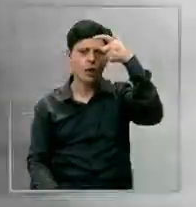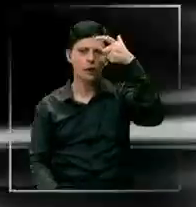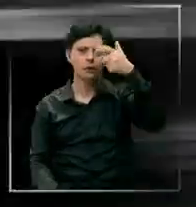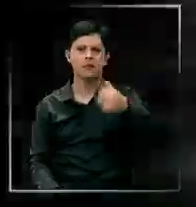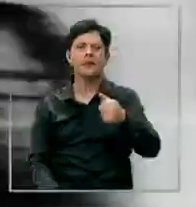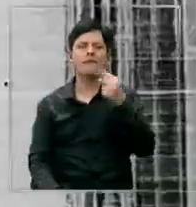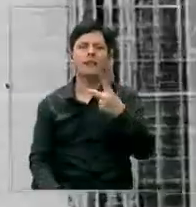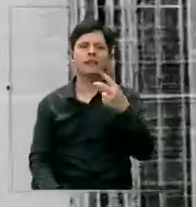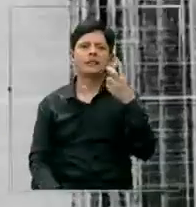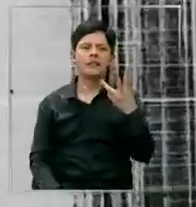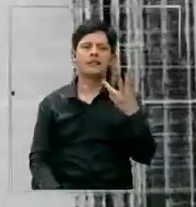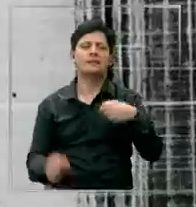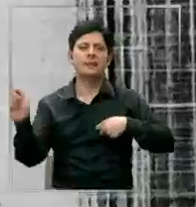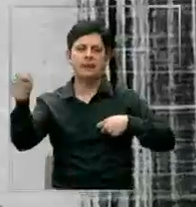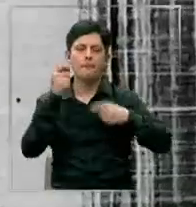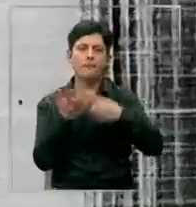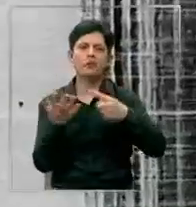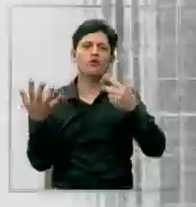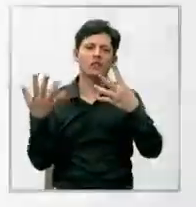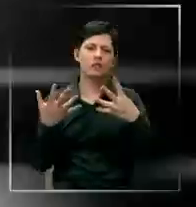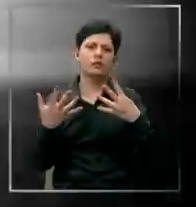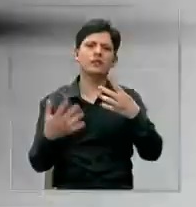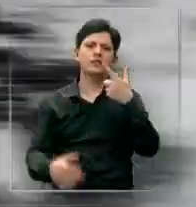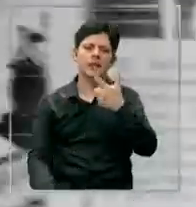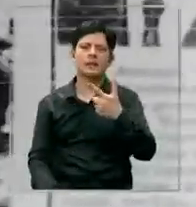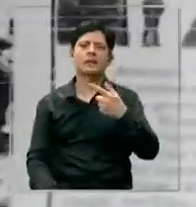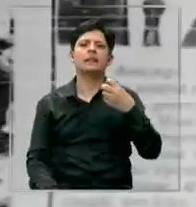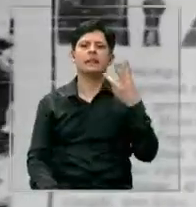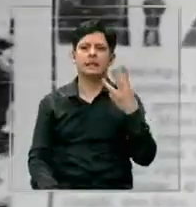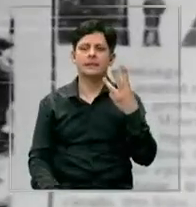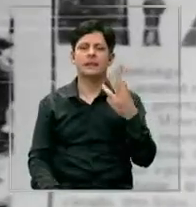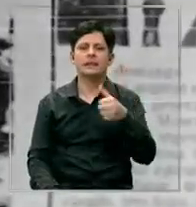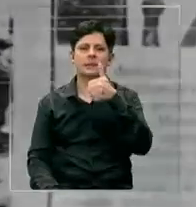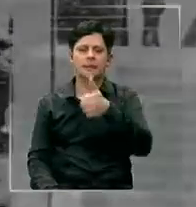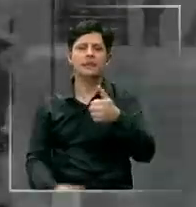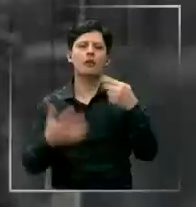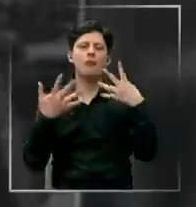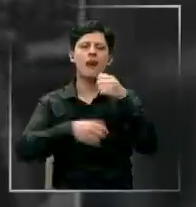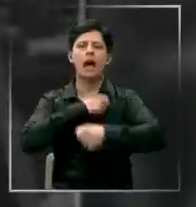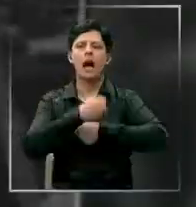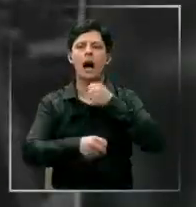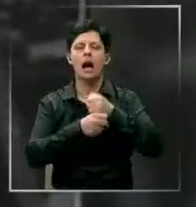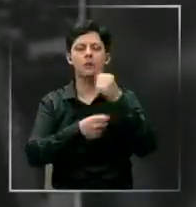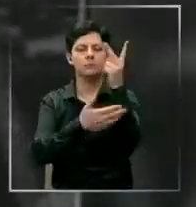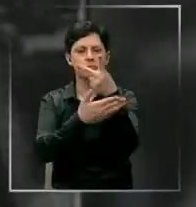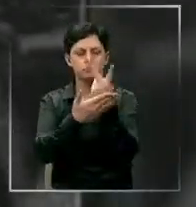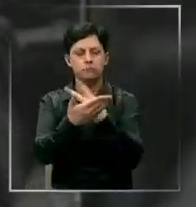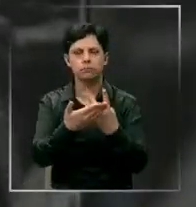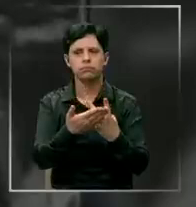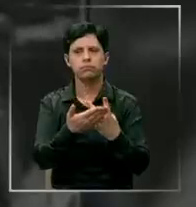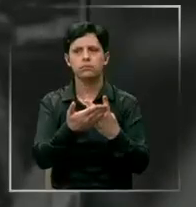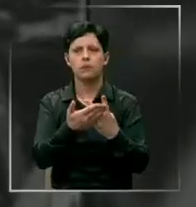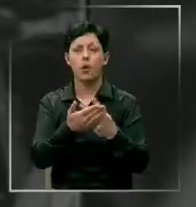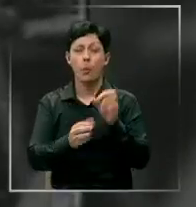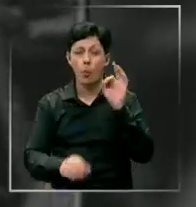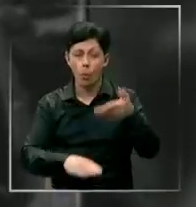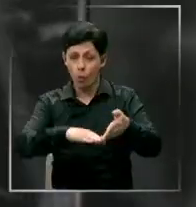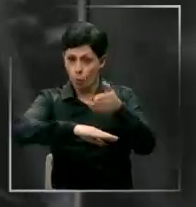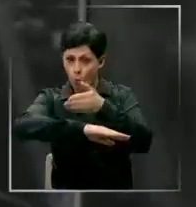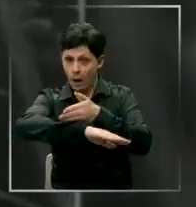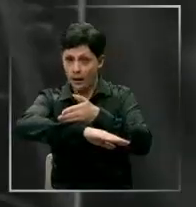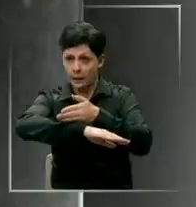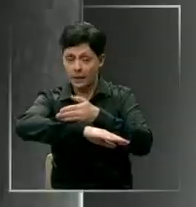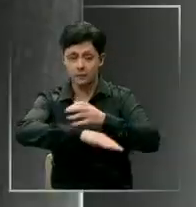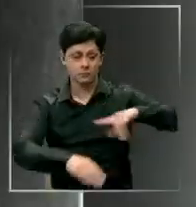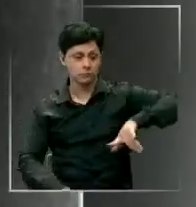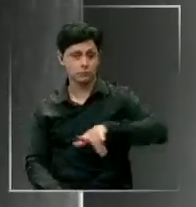Ocurrió el 23 de septiembre de 1973. A los 69 años, el poeta Pablo Neruda, justo un día antes de subirse